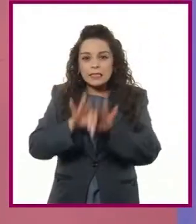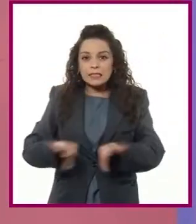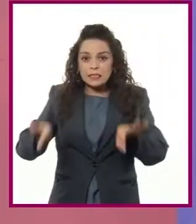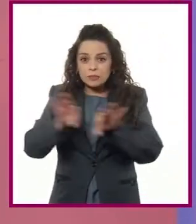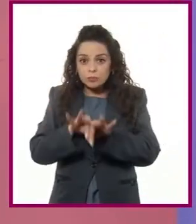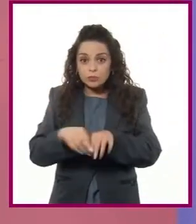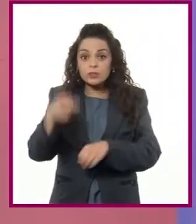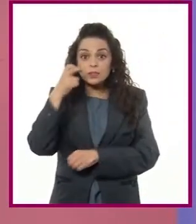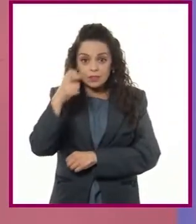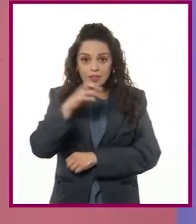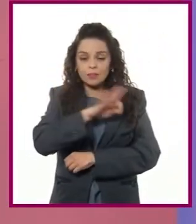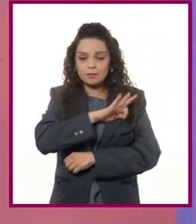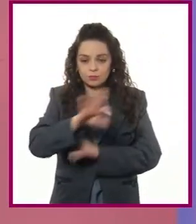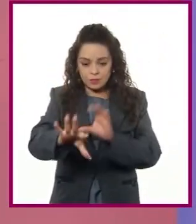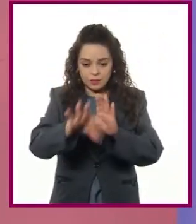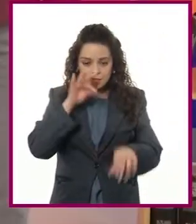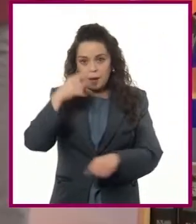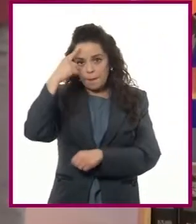su extensión original.